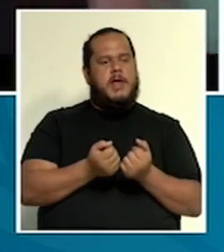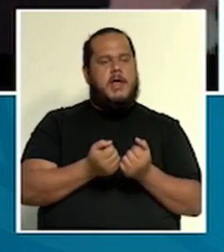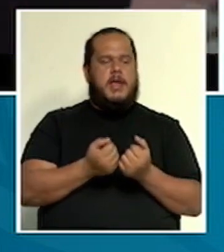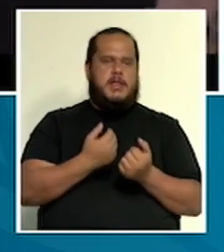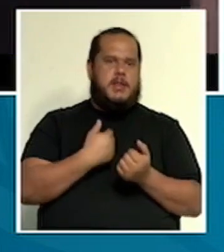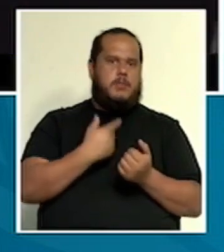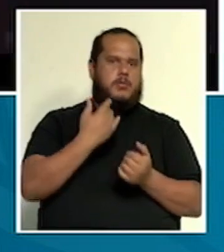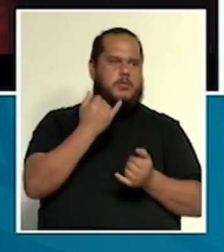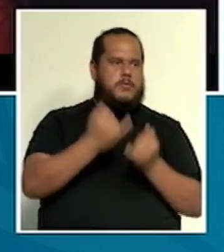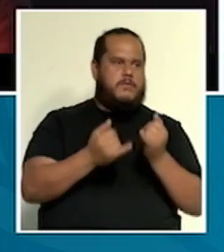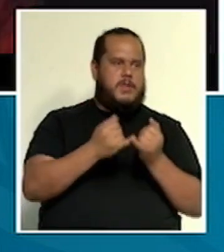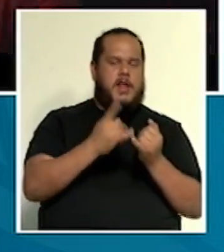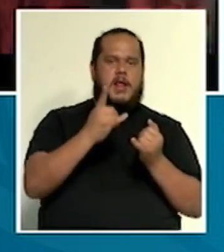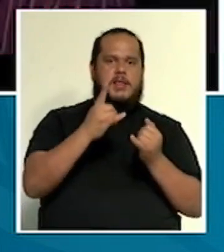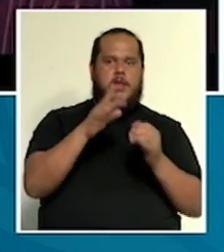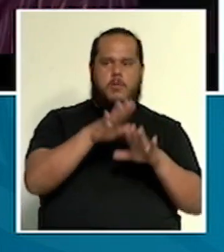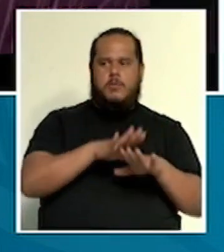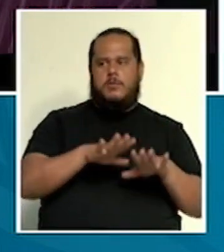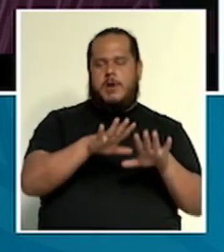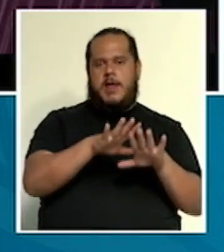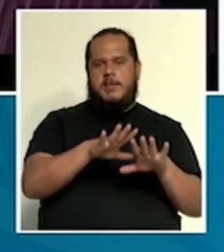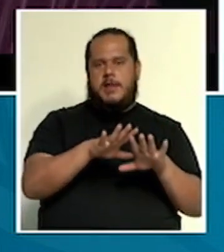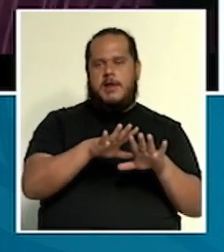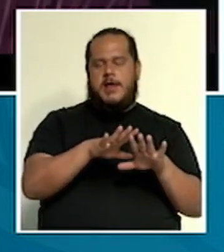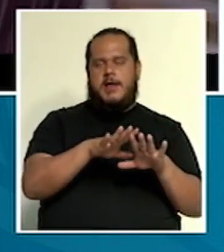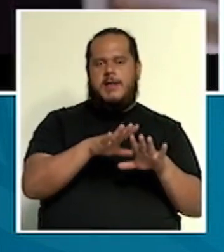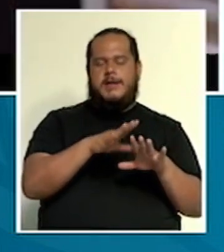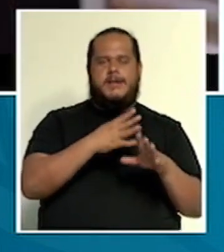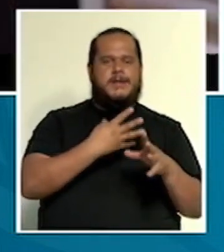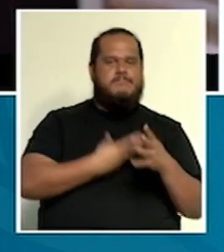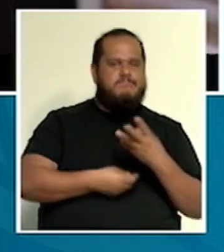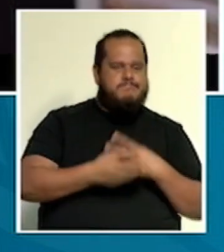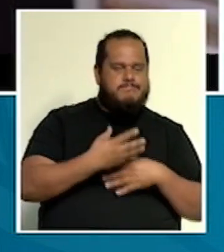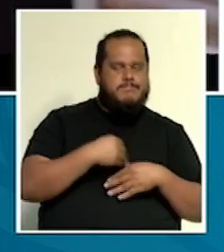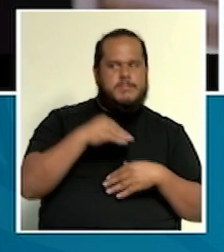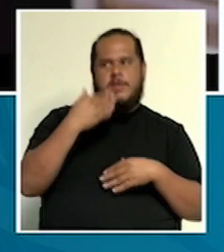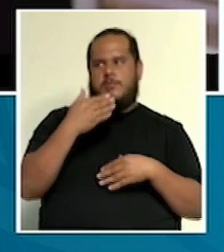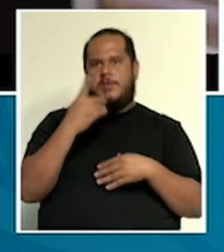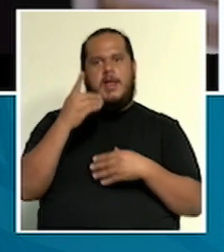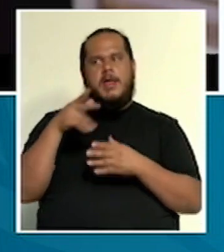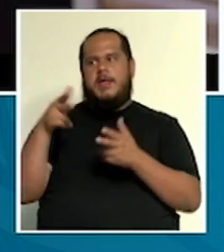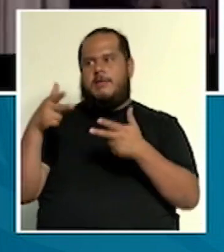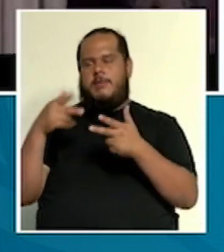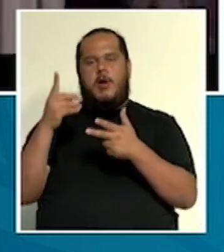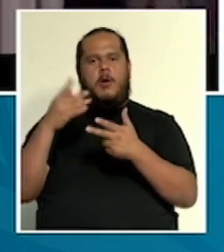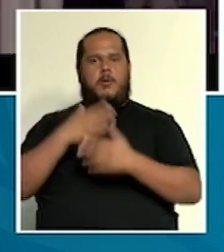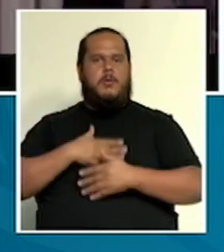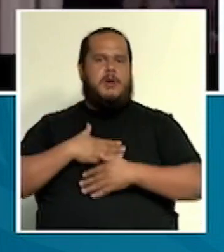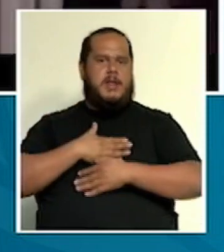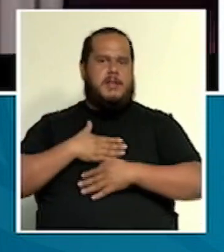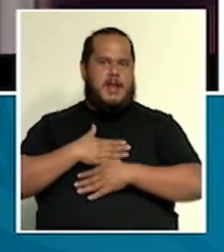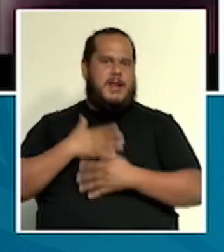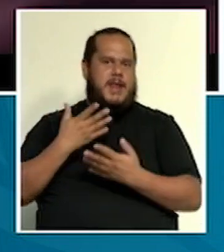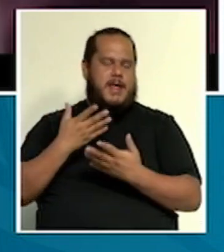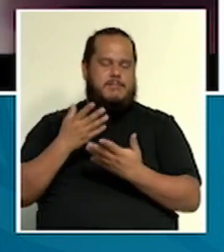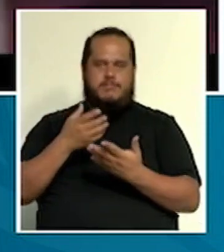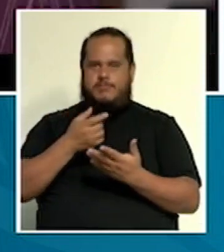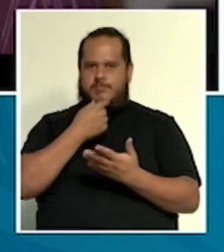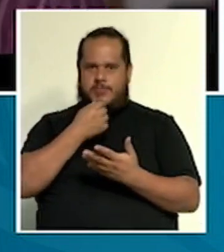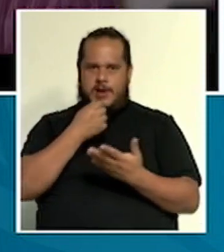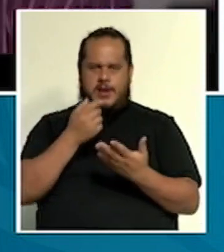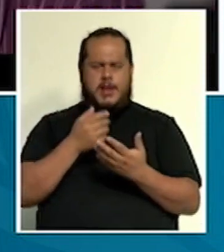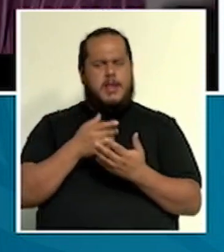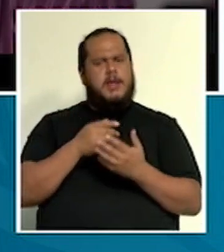de una escena muy dramática y luego hay que filmar una parte de una escena que es muy jocosa, y hay